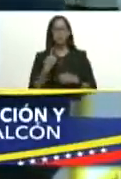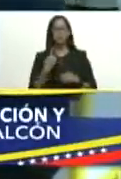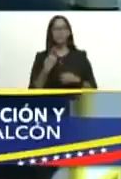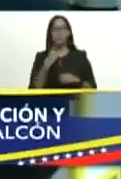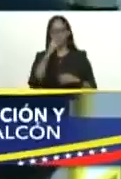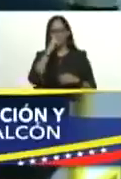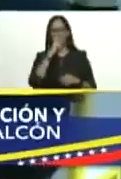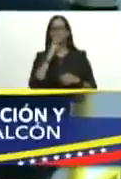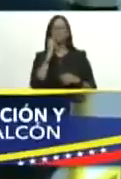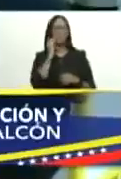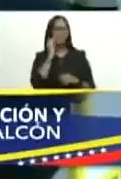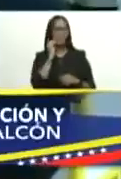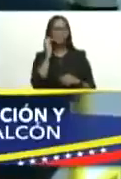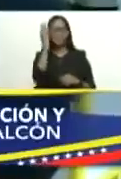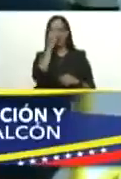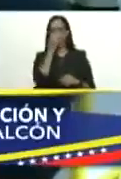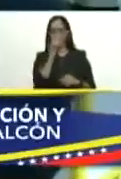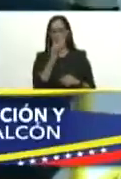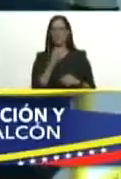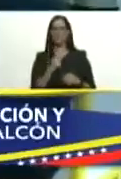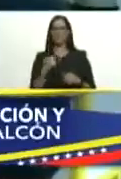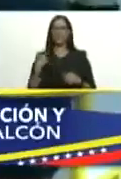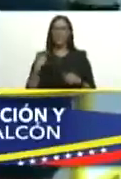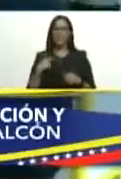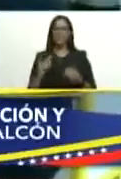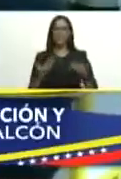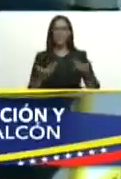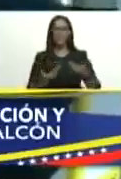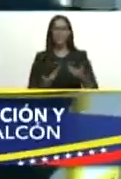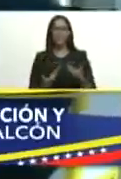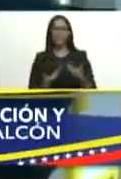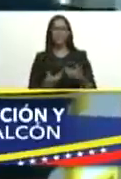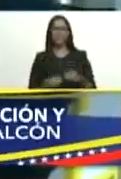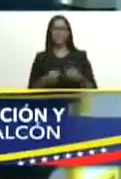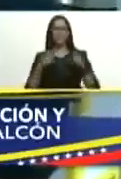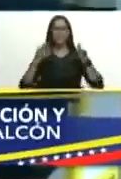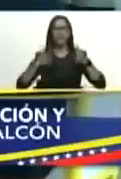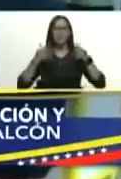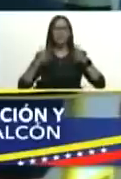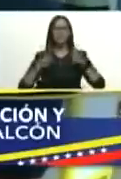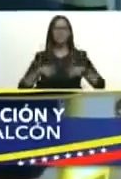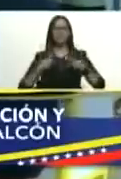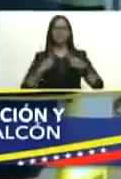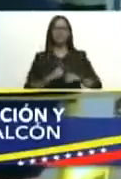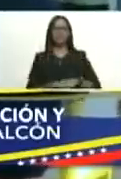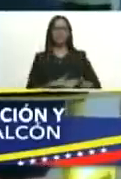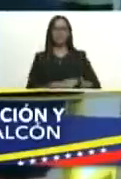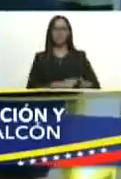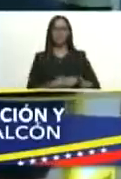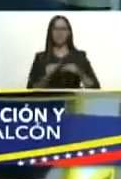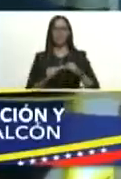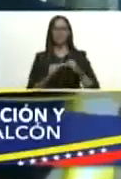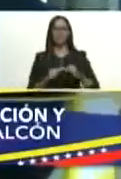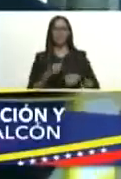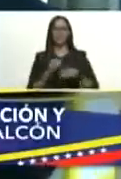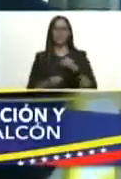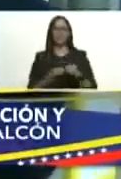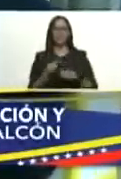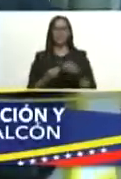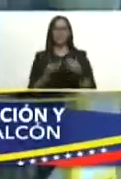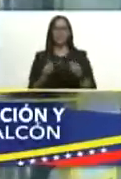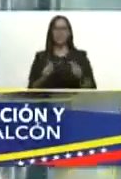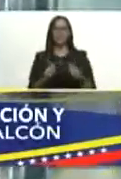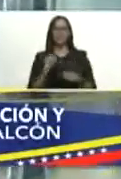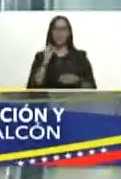esta experiencia maravillosa que llegó para quedarse, que nos está enseñando en esta nueva época a seguir haciendo mucho